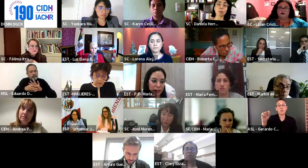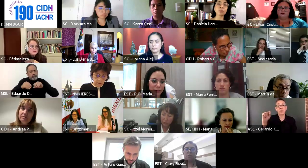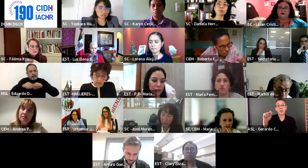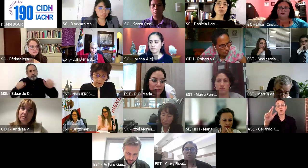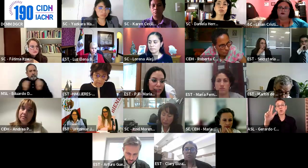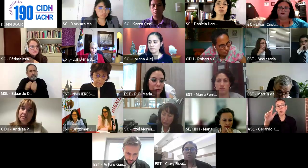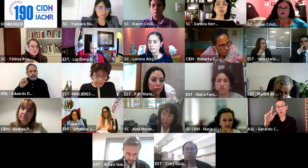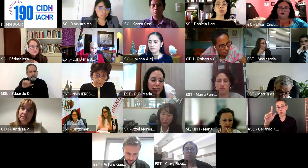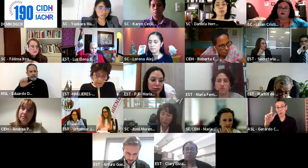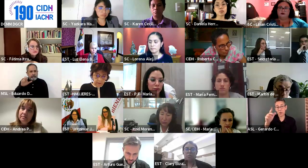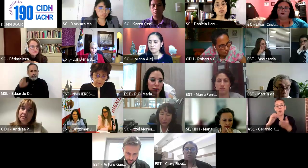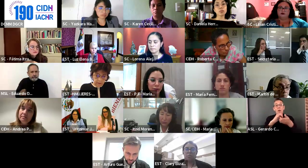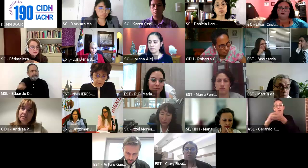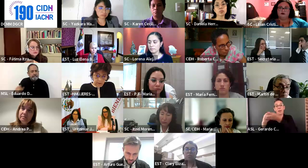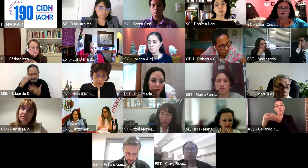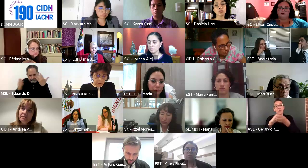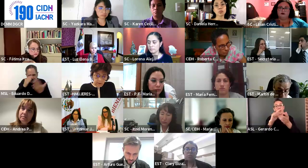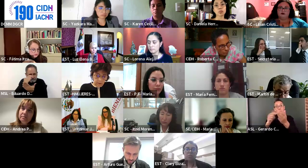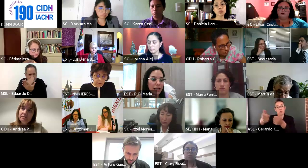la Suprema Corte un estudio